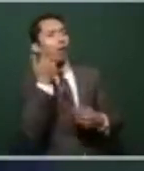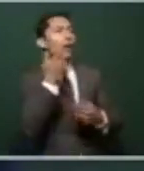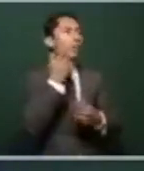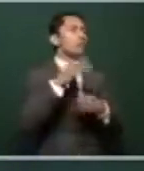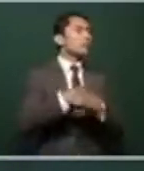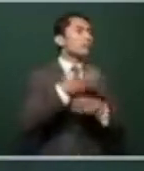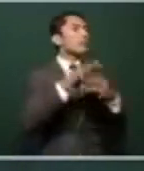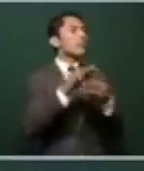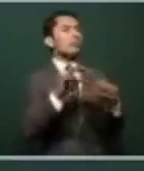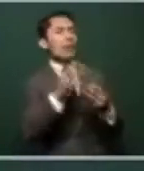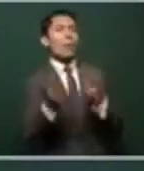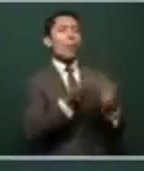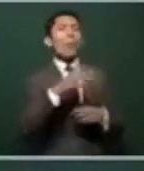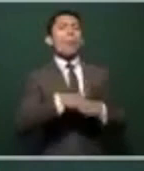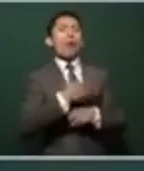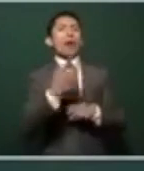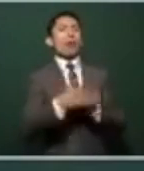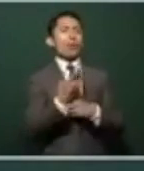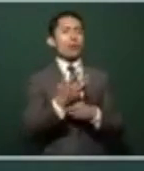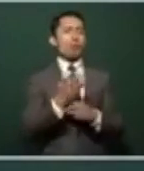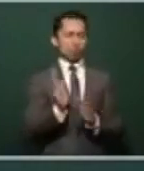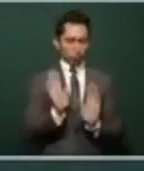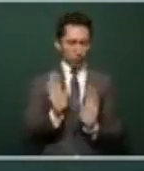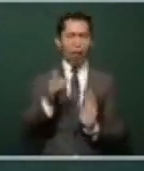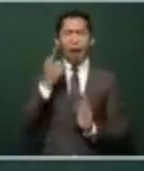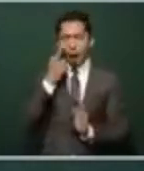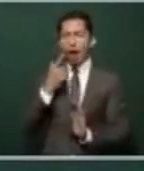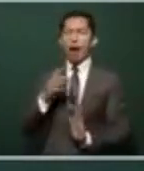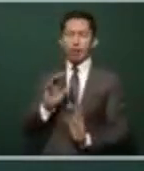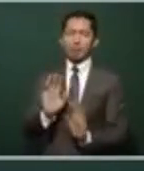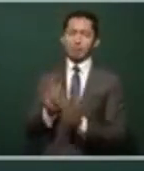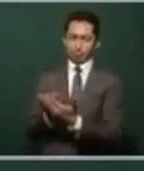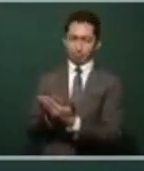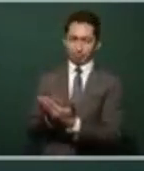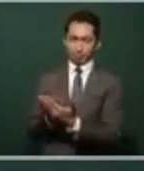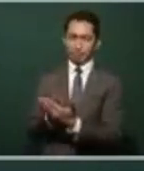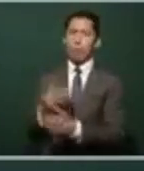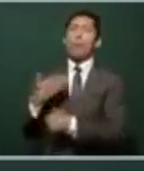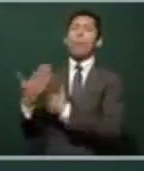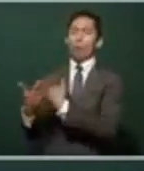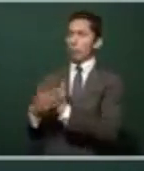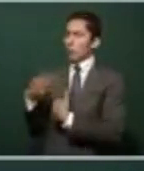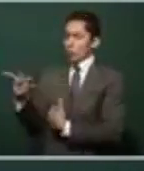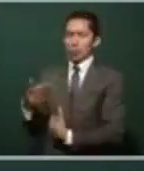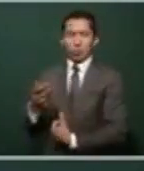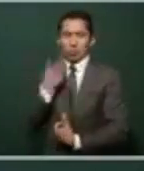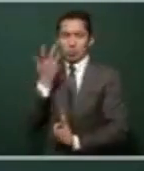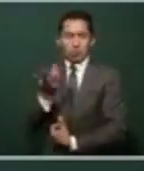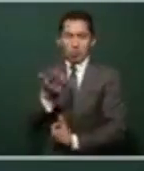van a tener toda la libertad de manifestación.